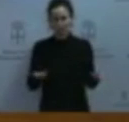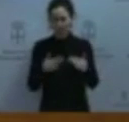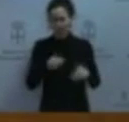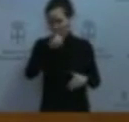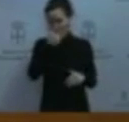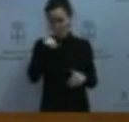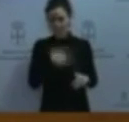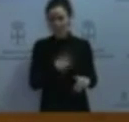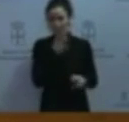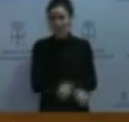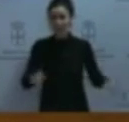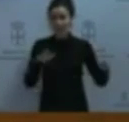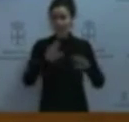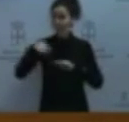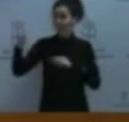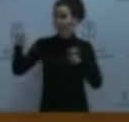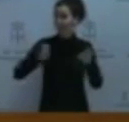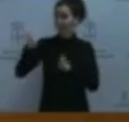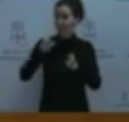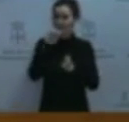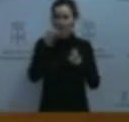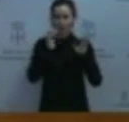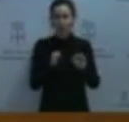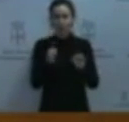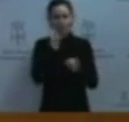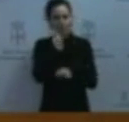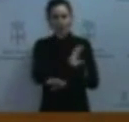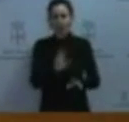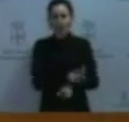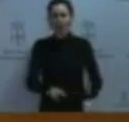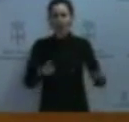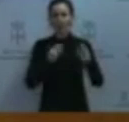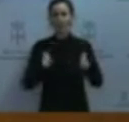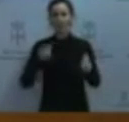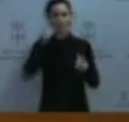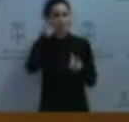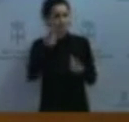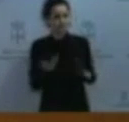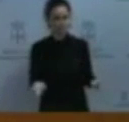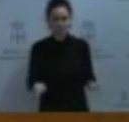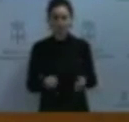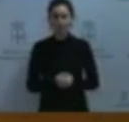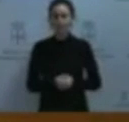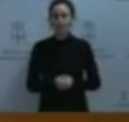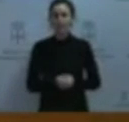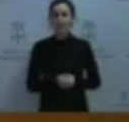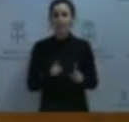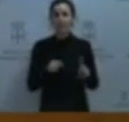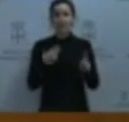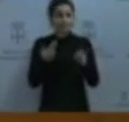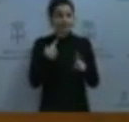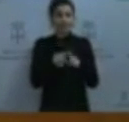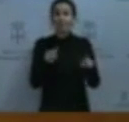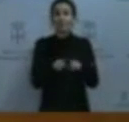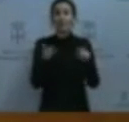se han recuperado el turismo exterior si no se corresponde con una recuperación de la vida en los pueblos y que no se ha evitado esta sangría demográfica.